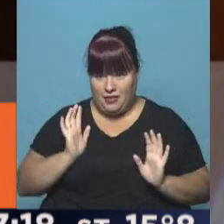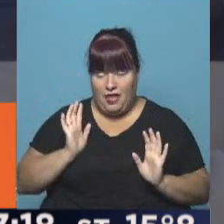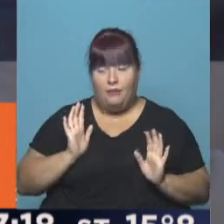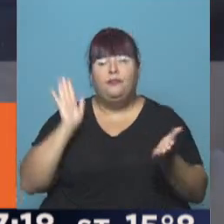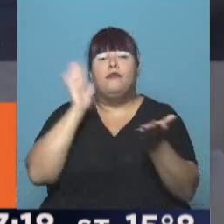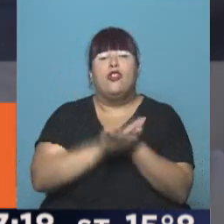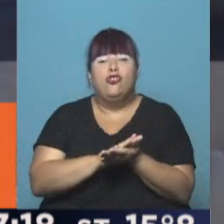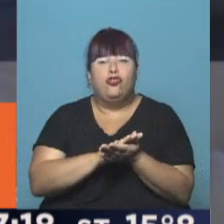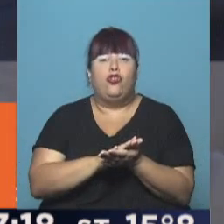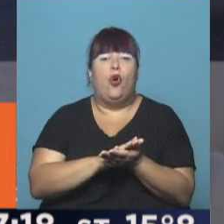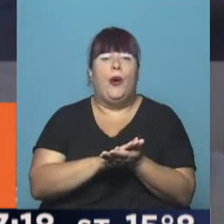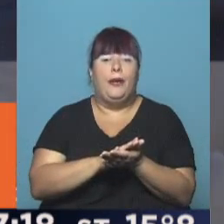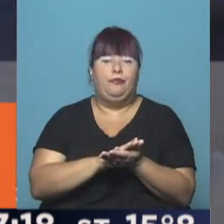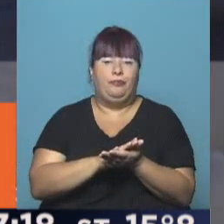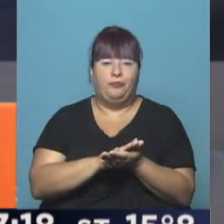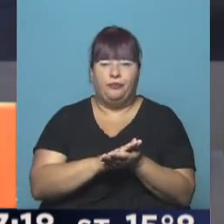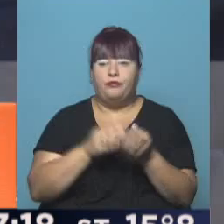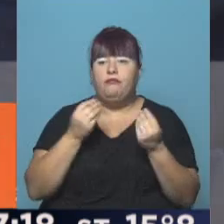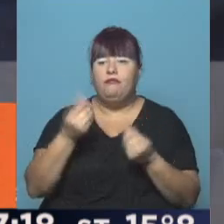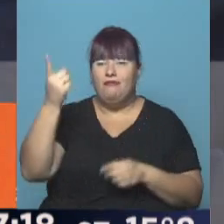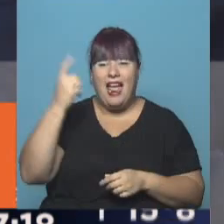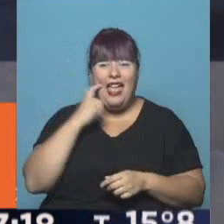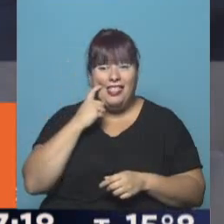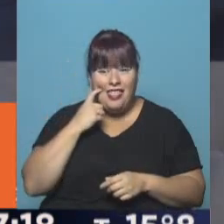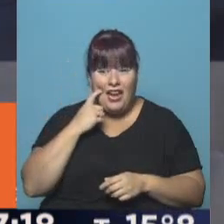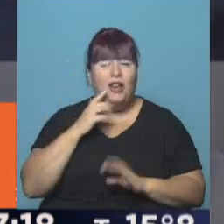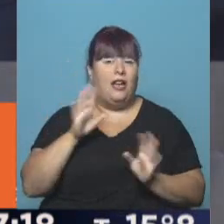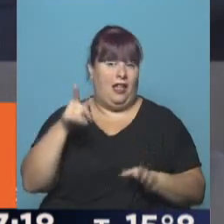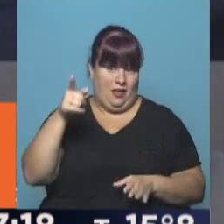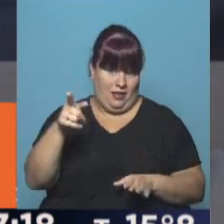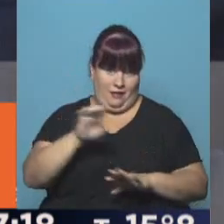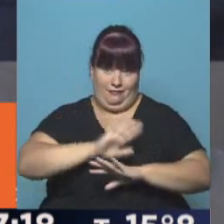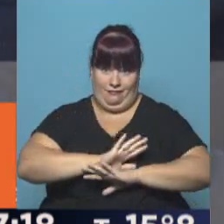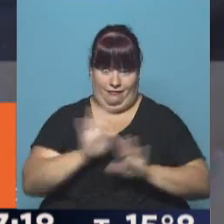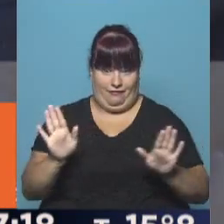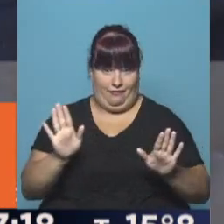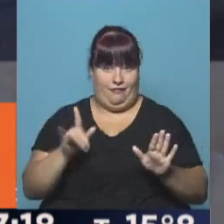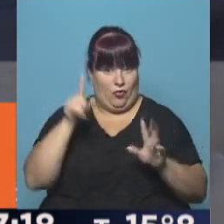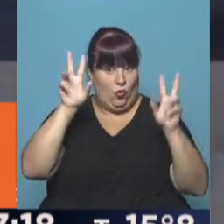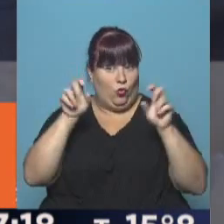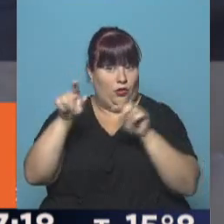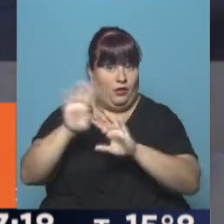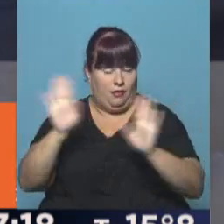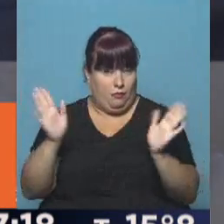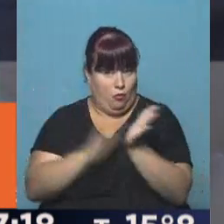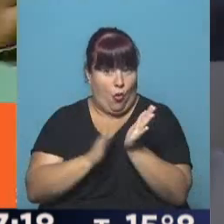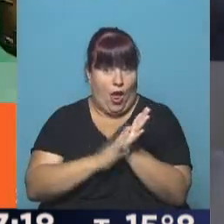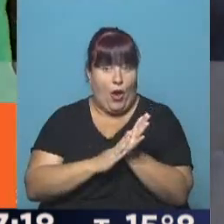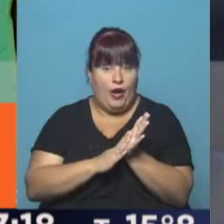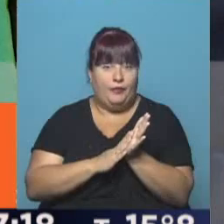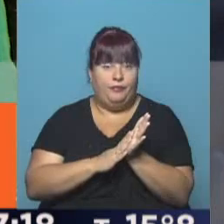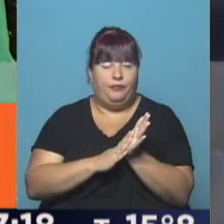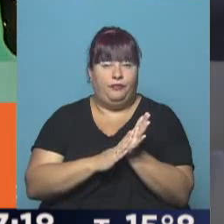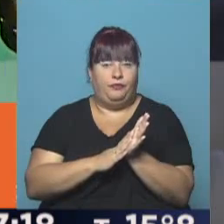relación a lo que sucedió en Entre Ríos, bueno, ahí tenemos un caso.